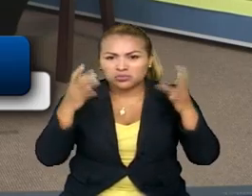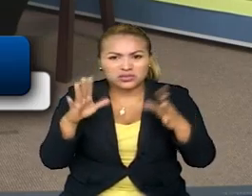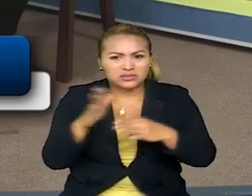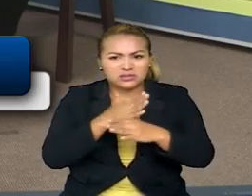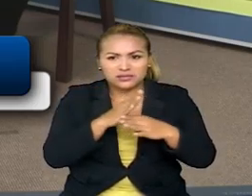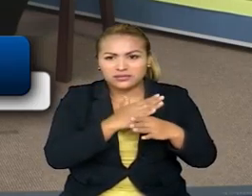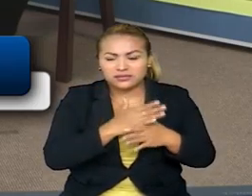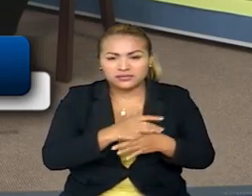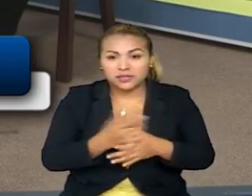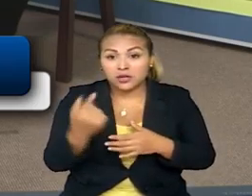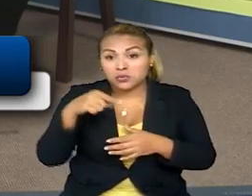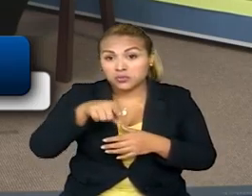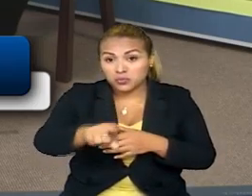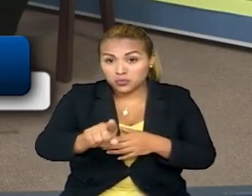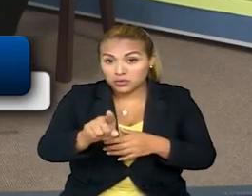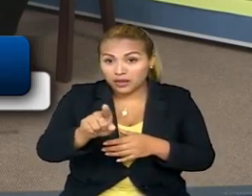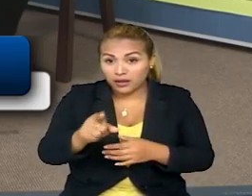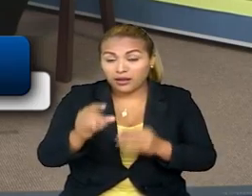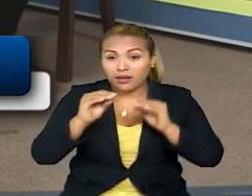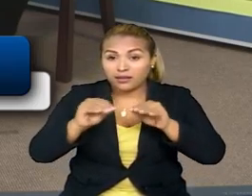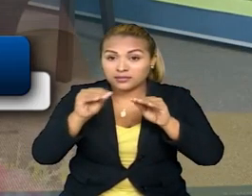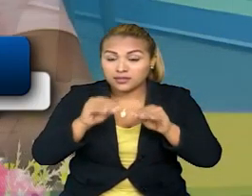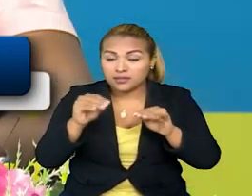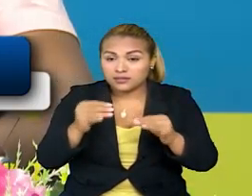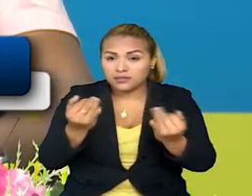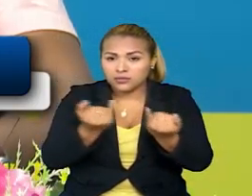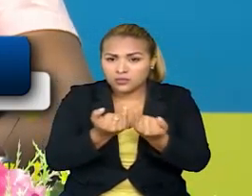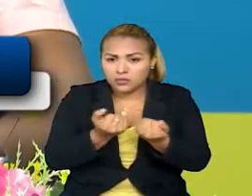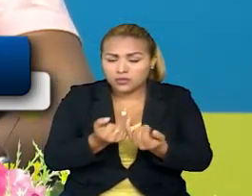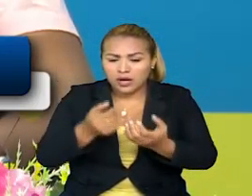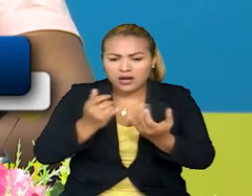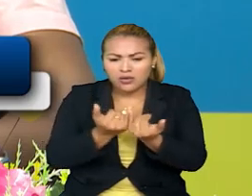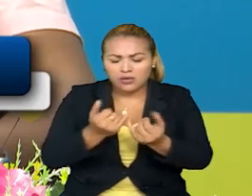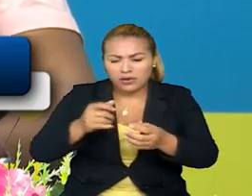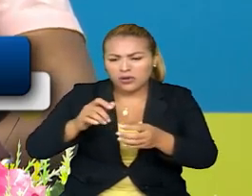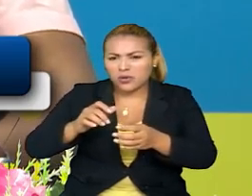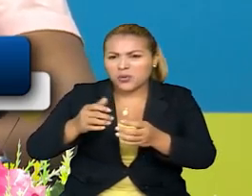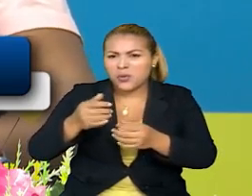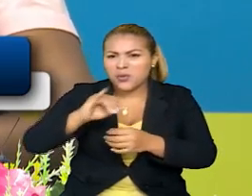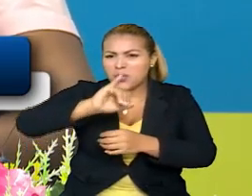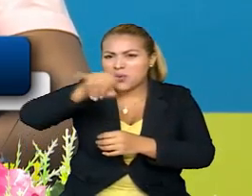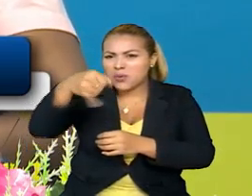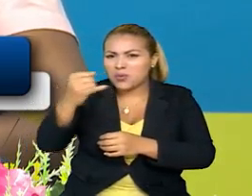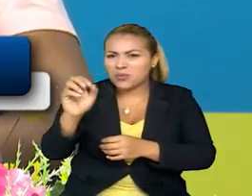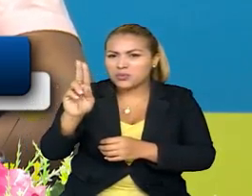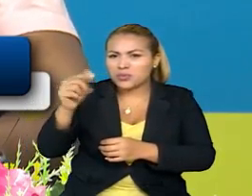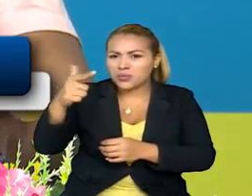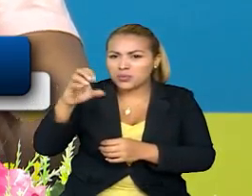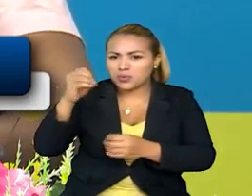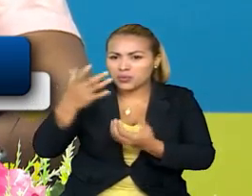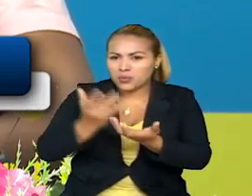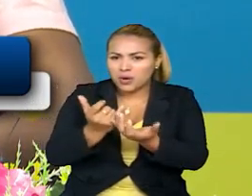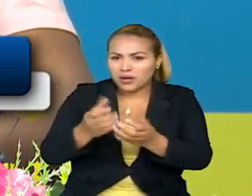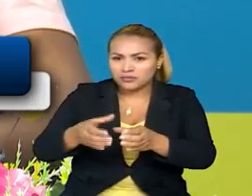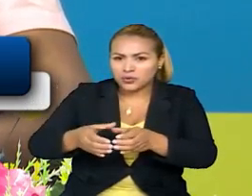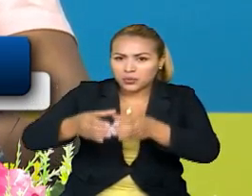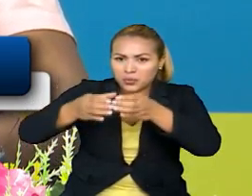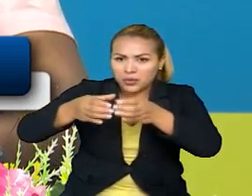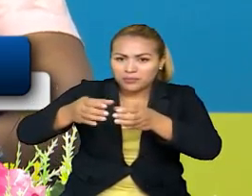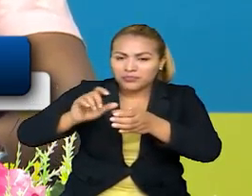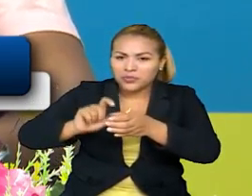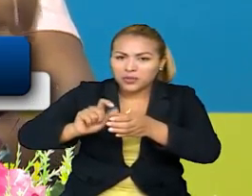que y si usted le enseña a darle el grito de caja le digo porque me ha pasado a mí fue con mi hijo mi